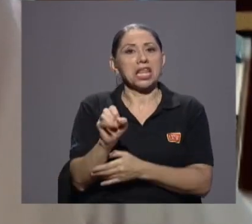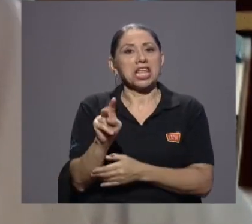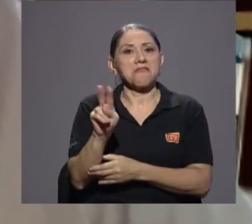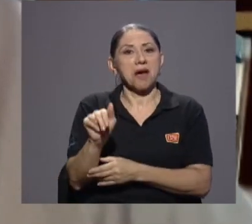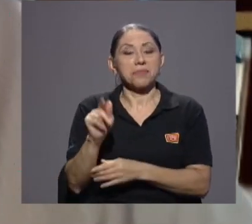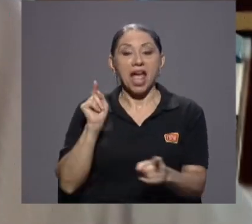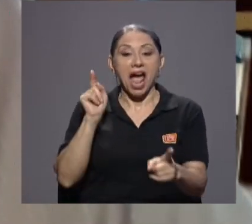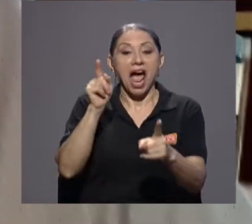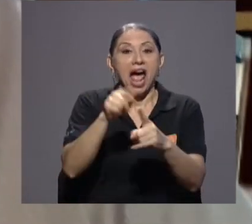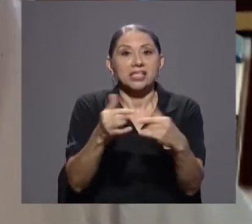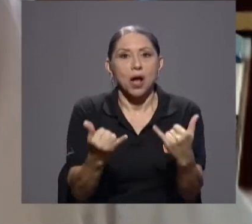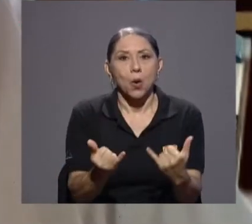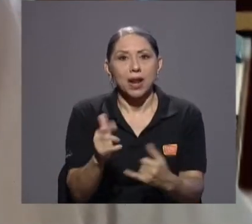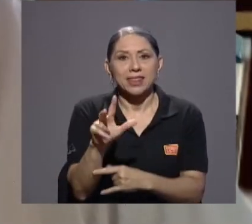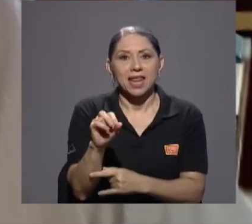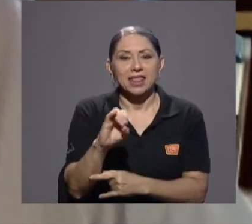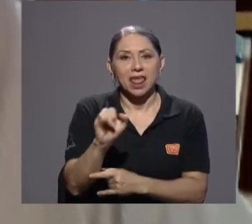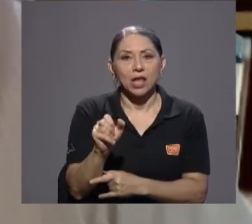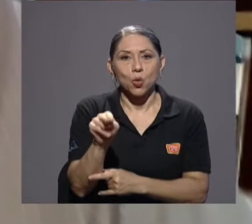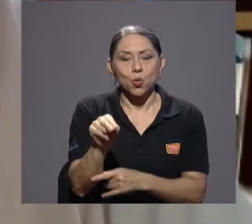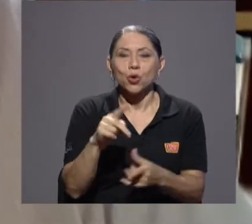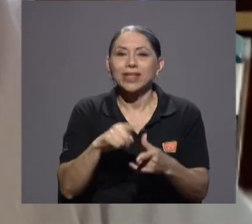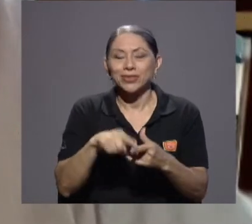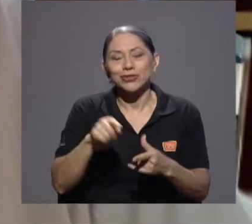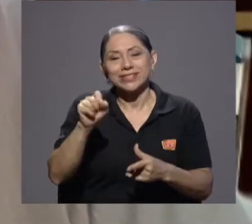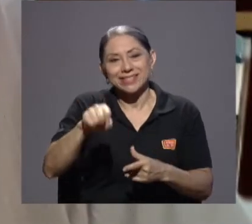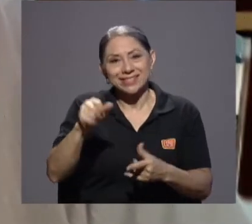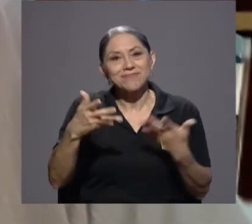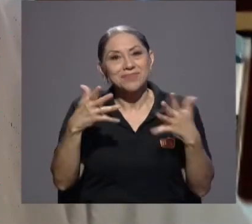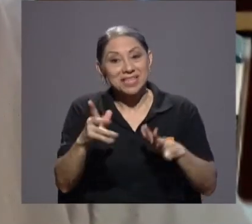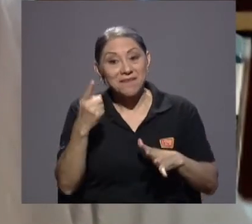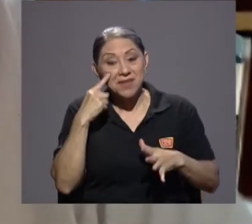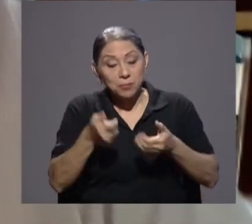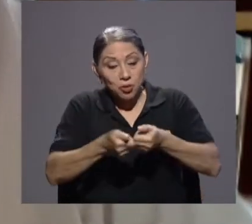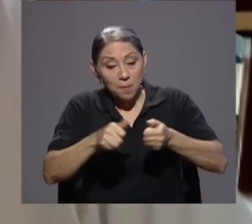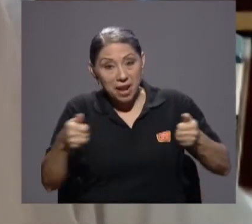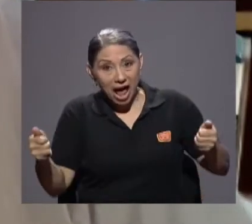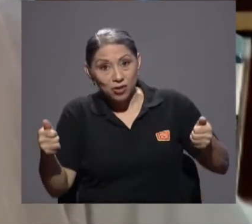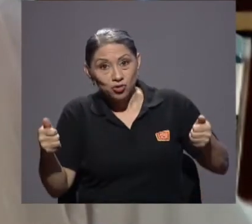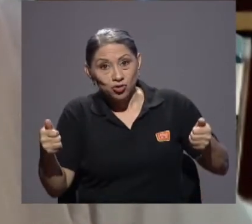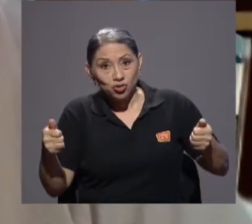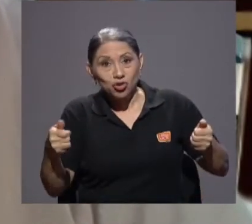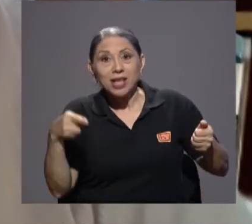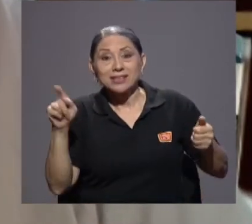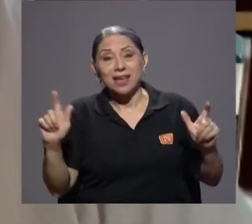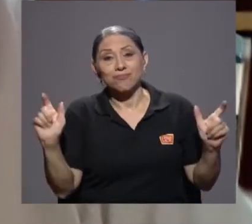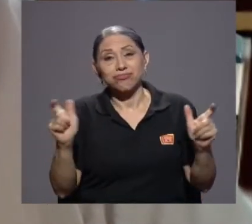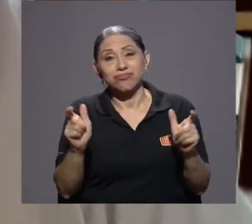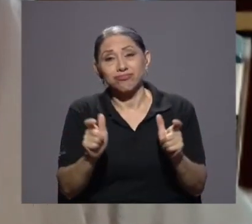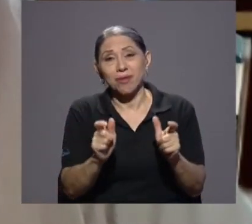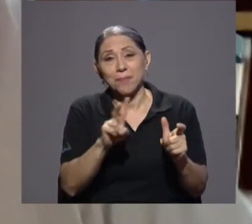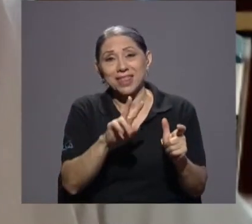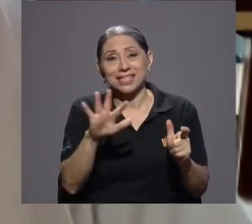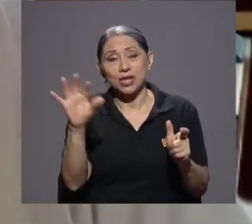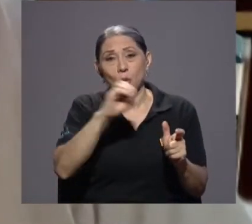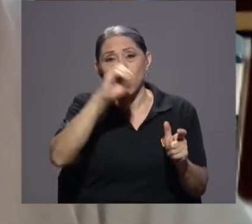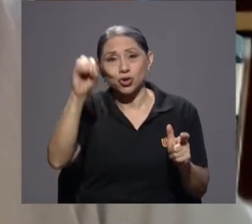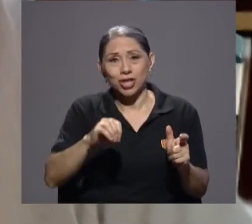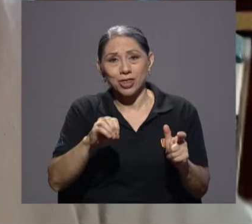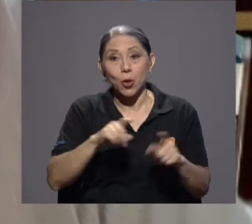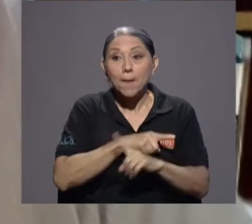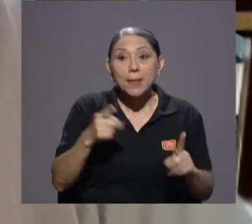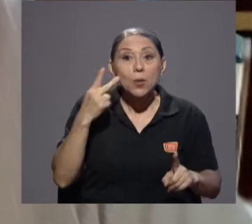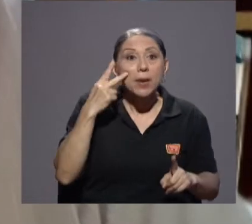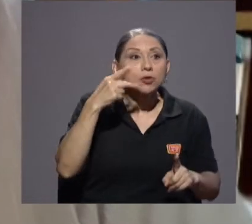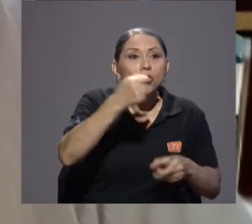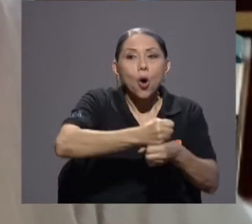clara la afectación que tenemos en este momento de una caída en el registro de planos del 25%, que si lo llevamos a obra sube, porque hay mucha gente,